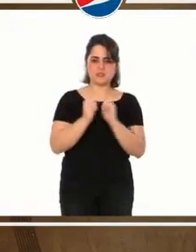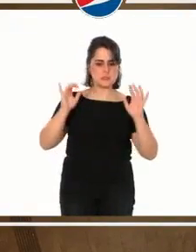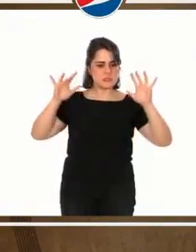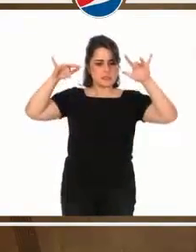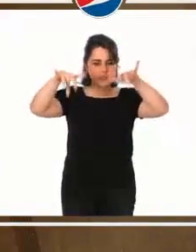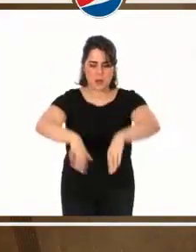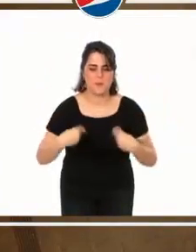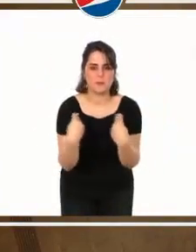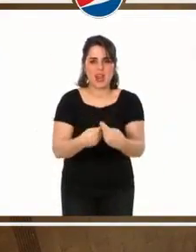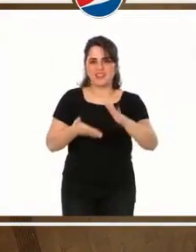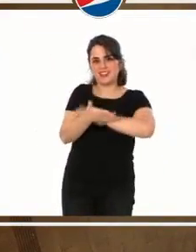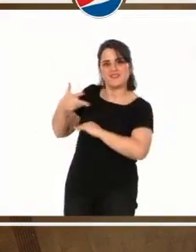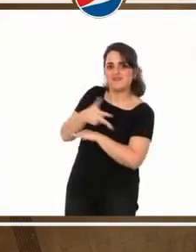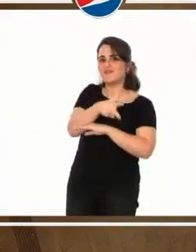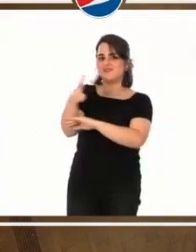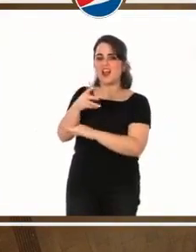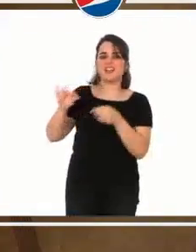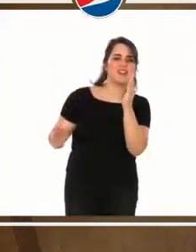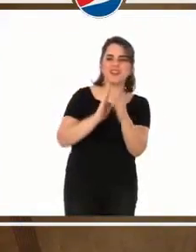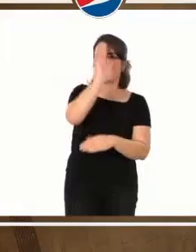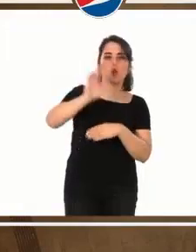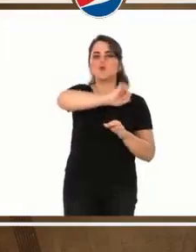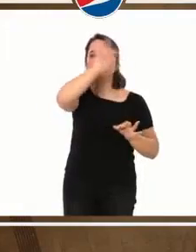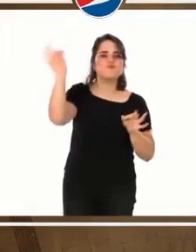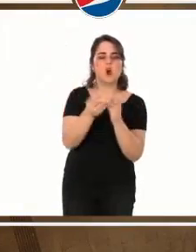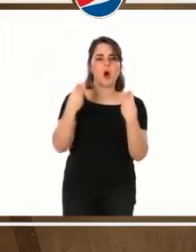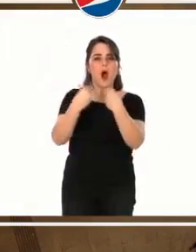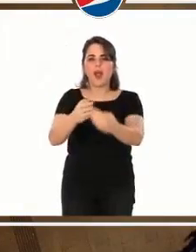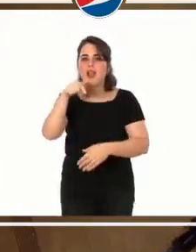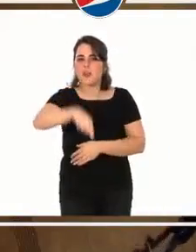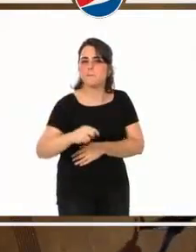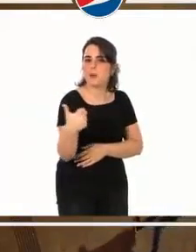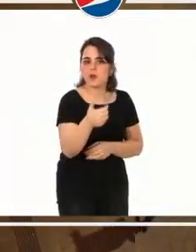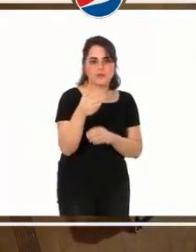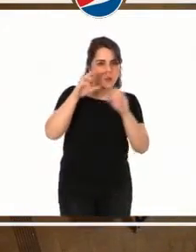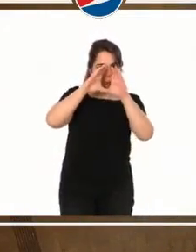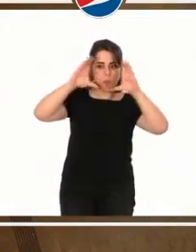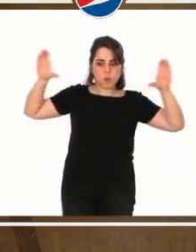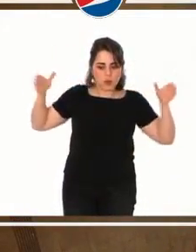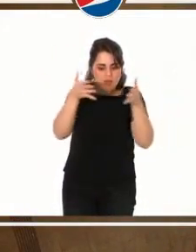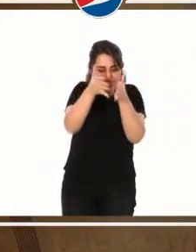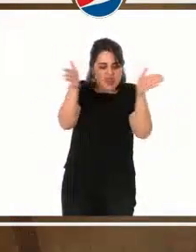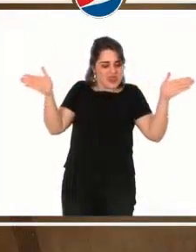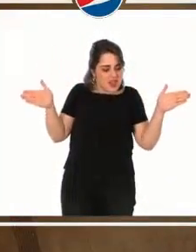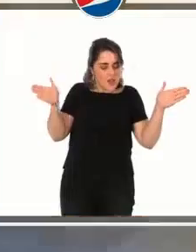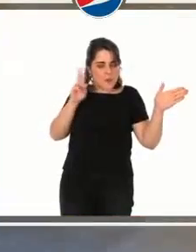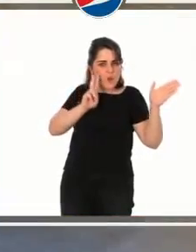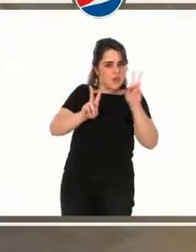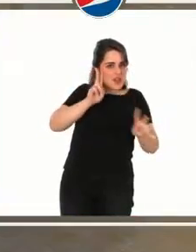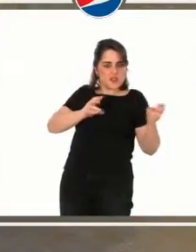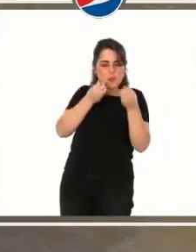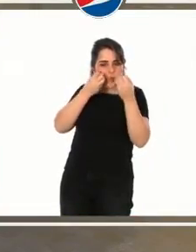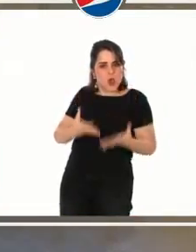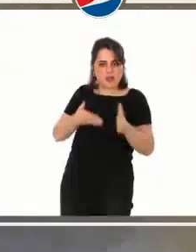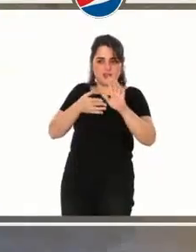una cámara que nos va a acompañar durante el directo y que podréis tener un poquito aquí el grano angular, una perspectiva muy bonita de lo que es la Puerta del